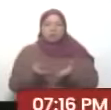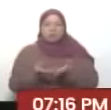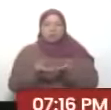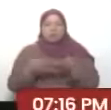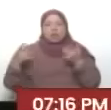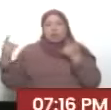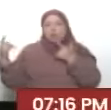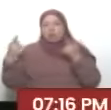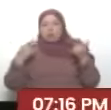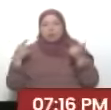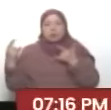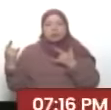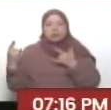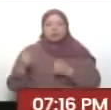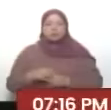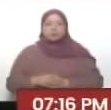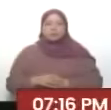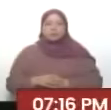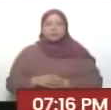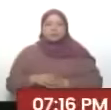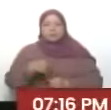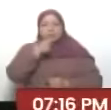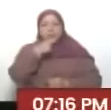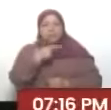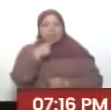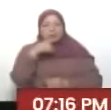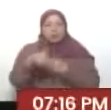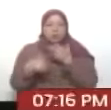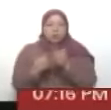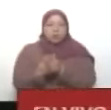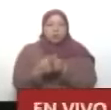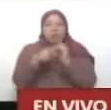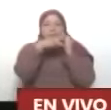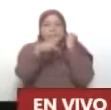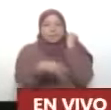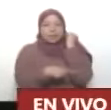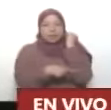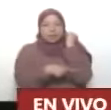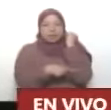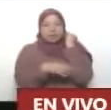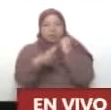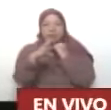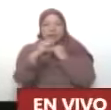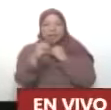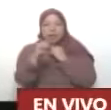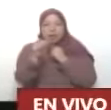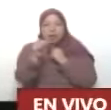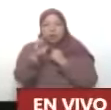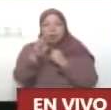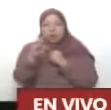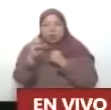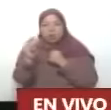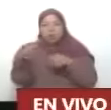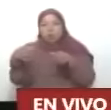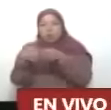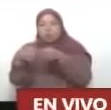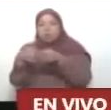rock. Se llamó el Esequibo Fest en Los Caobos. Ahí tocó Zapato 3,